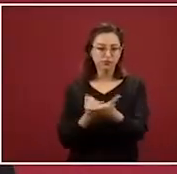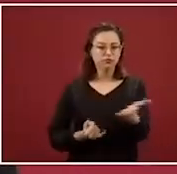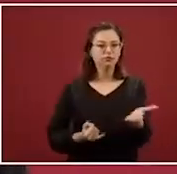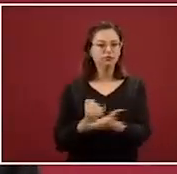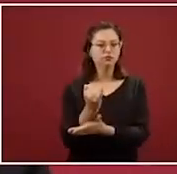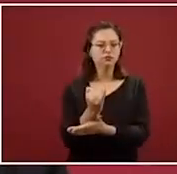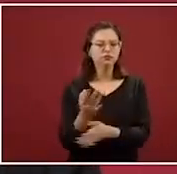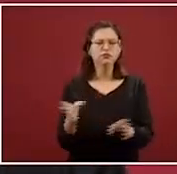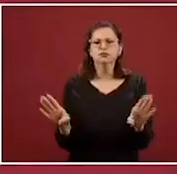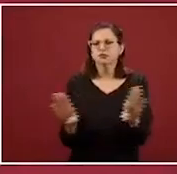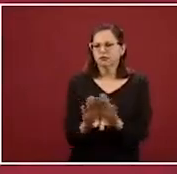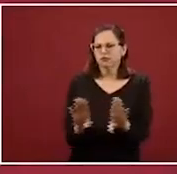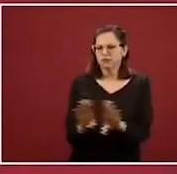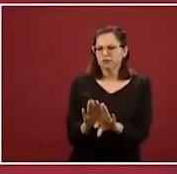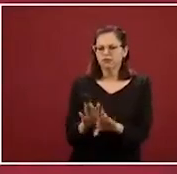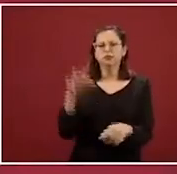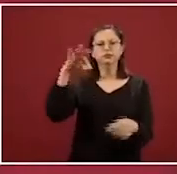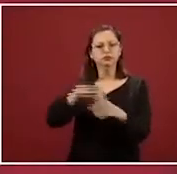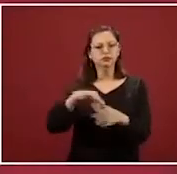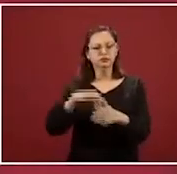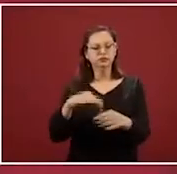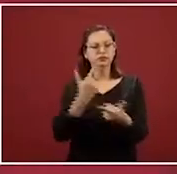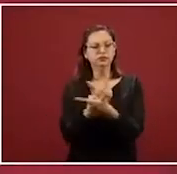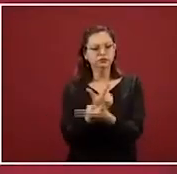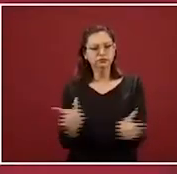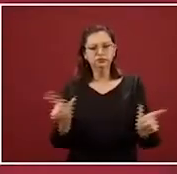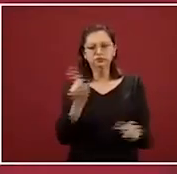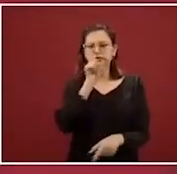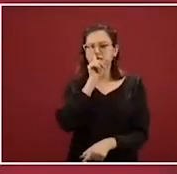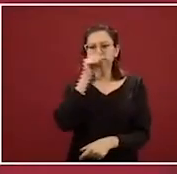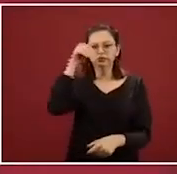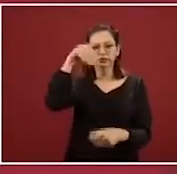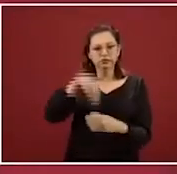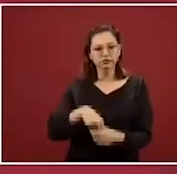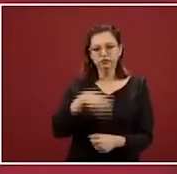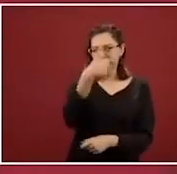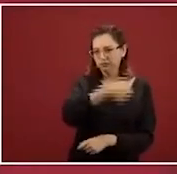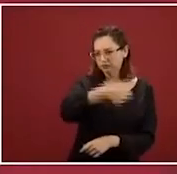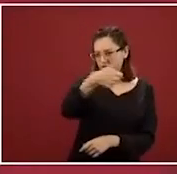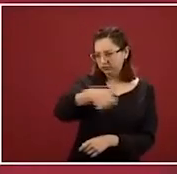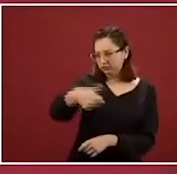mediante voto libre, secreto y directo.